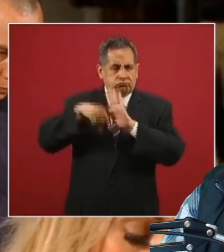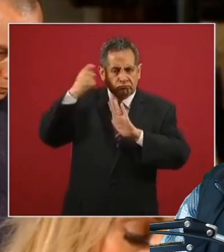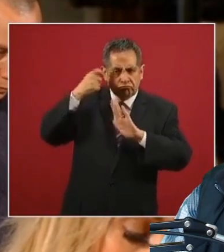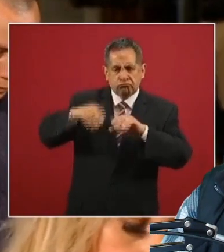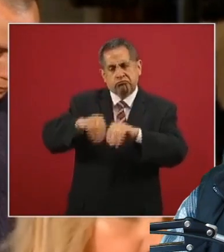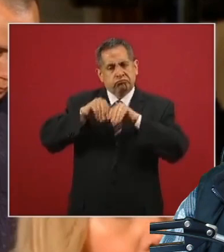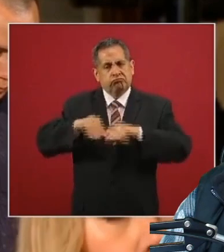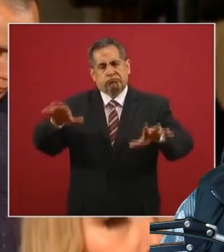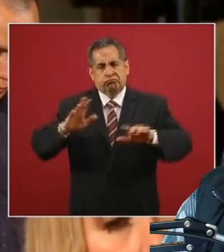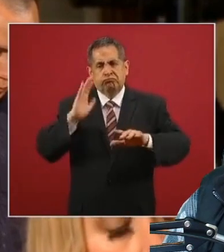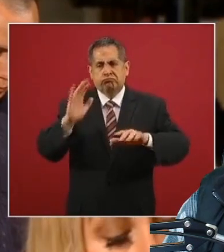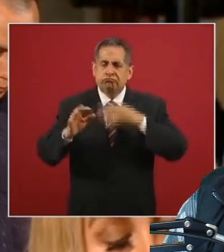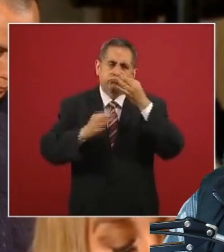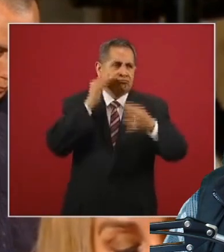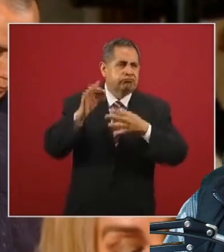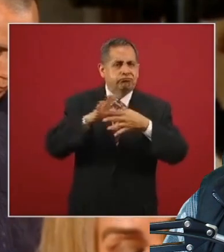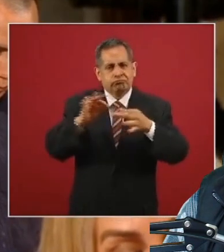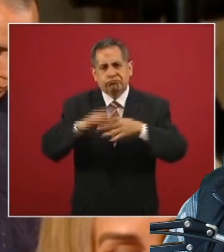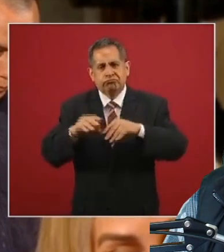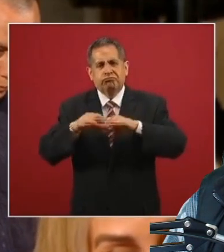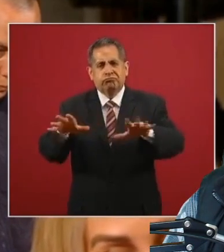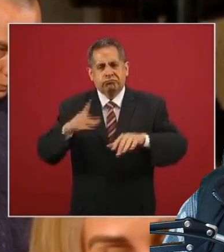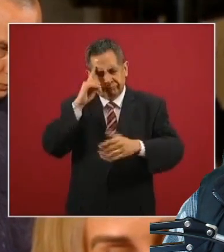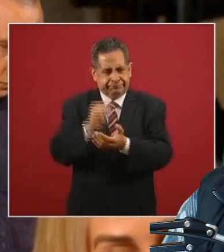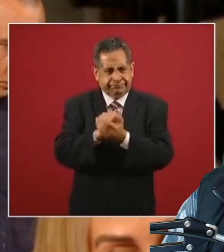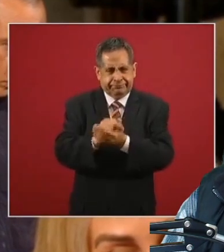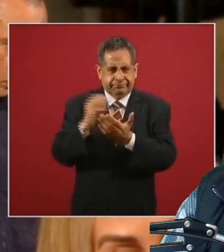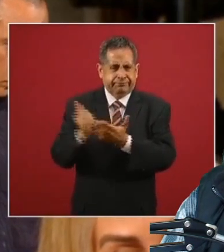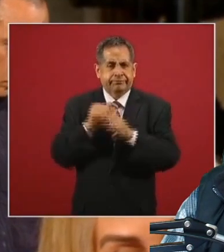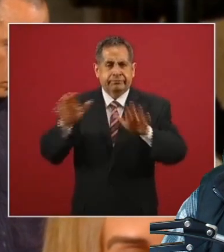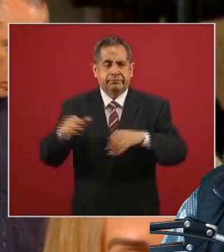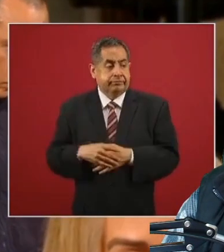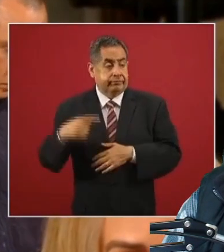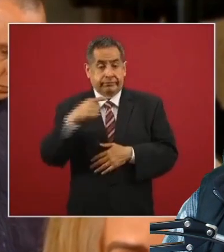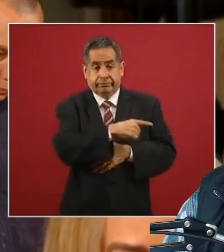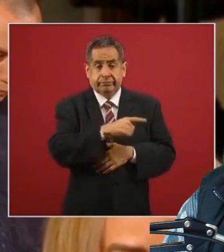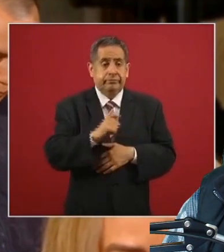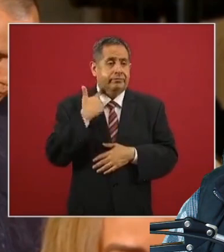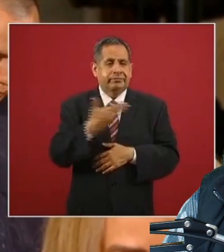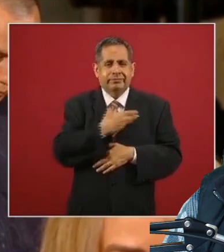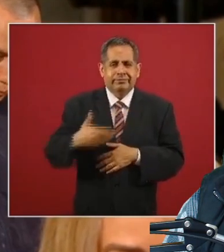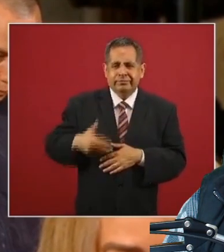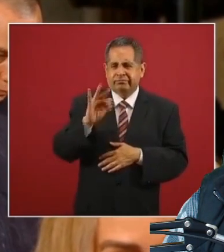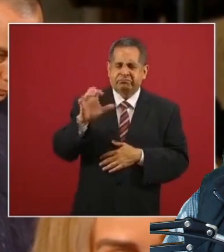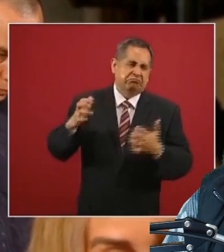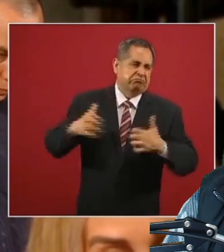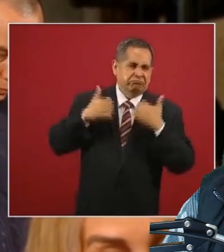promocionando esta rifa y reacciona de manera virulenta